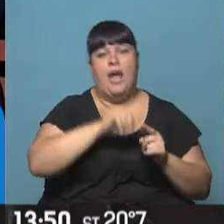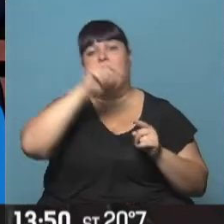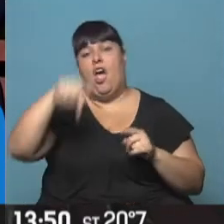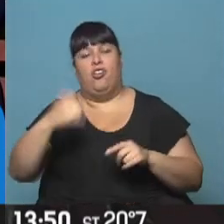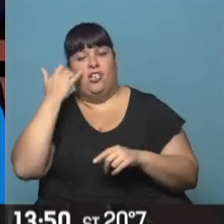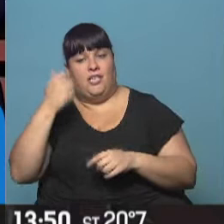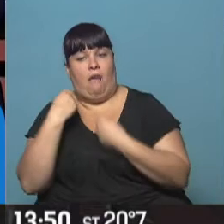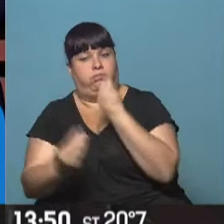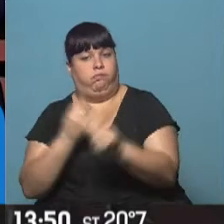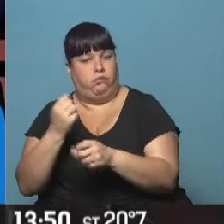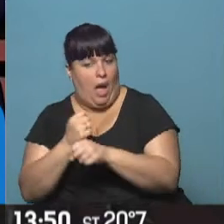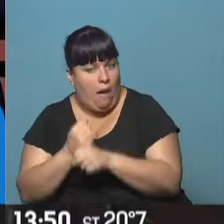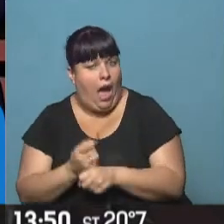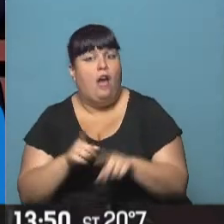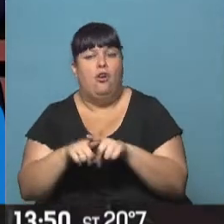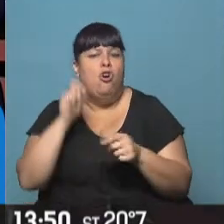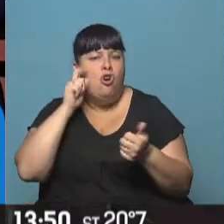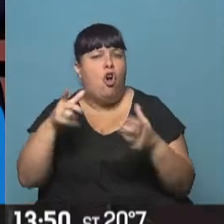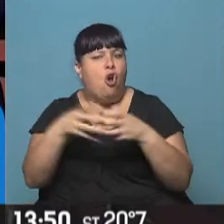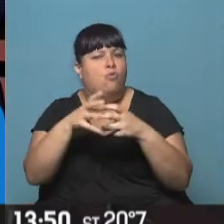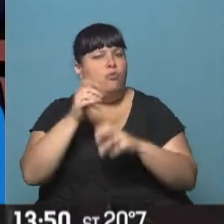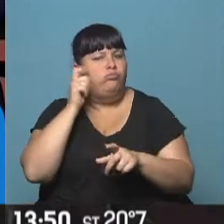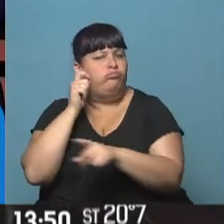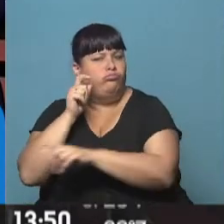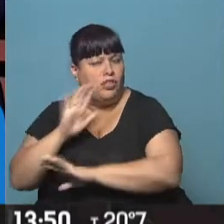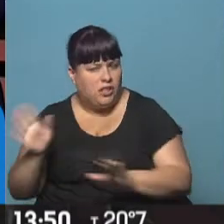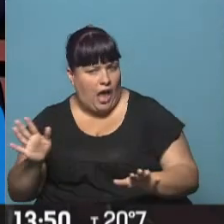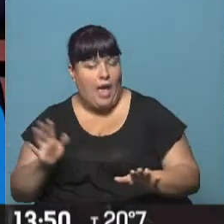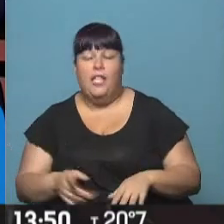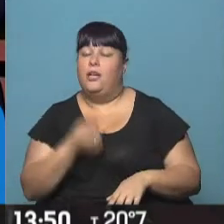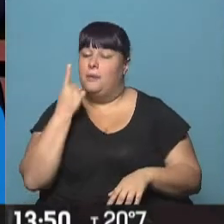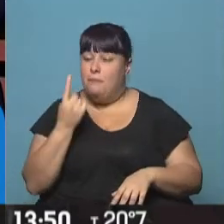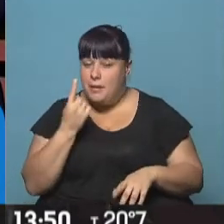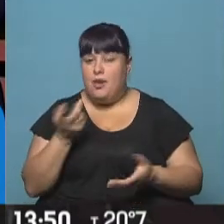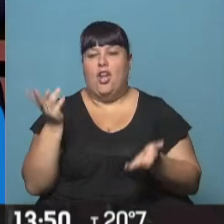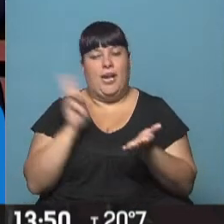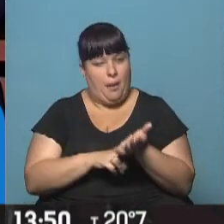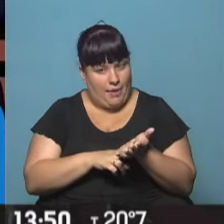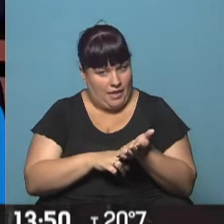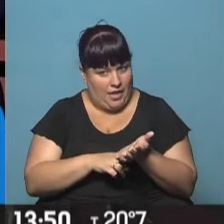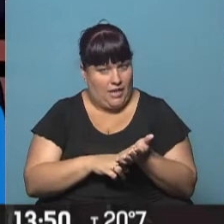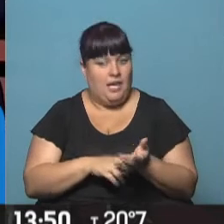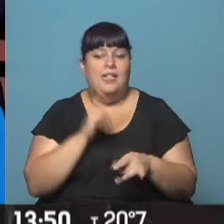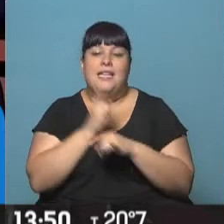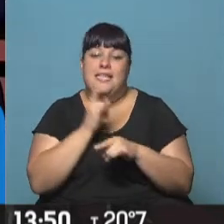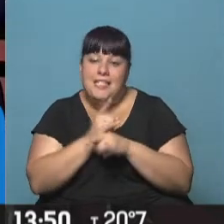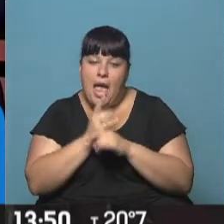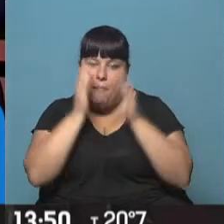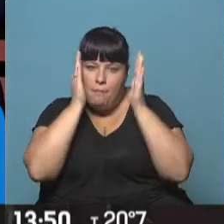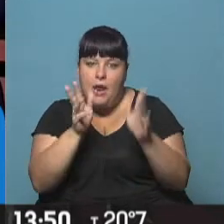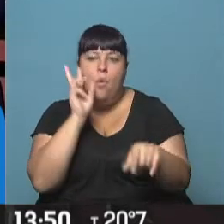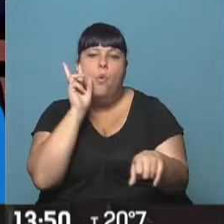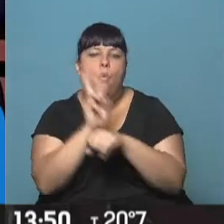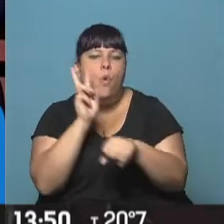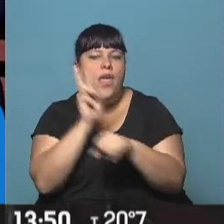ya generando puestos de trabajo, como se ha logrado en muchos sectores. Entonces, en primer lugar, ratificar, siempre basarse en el